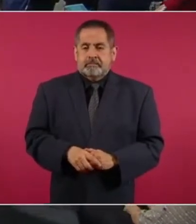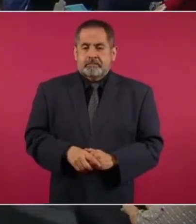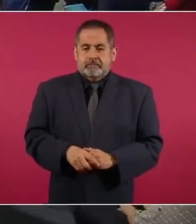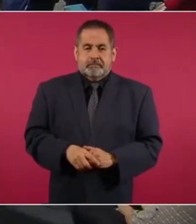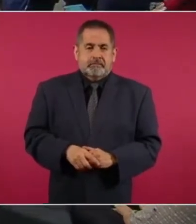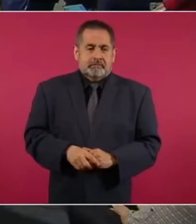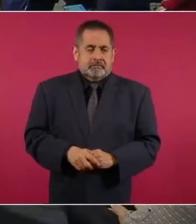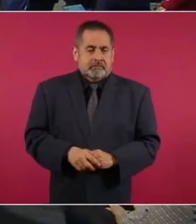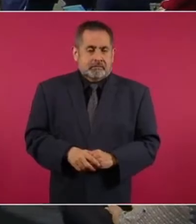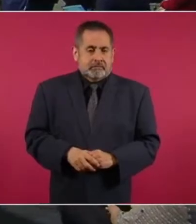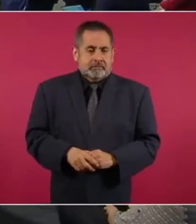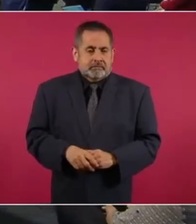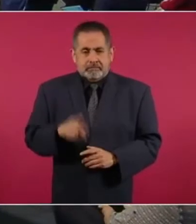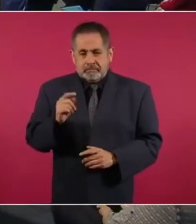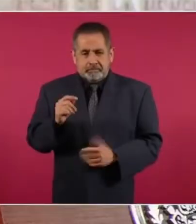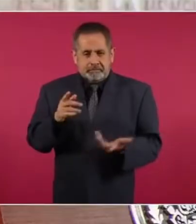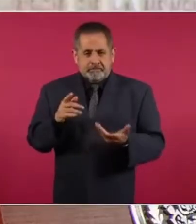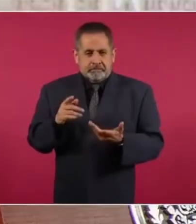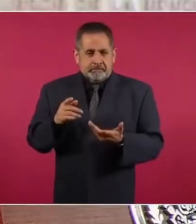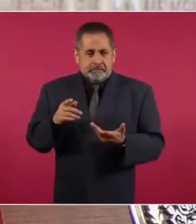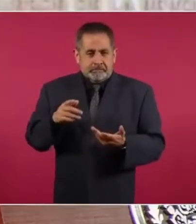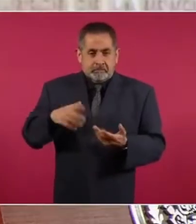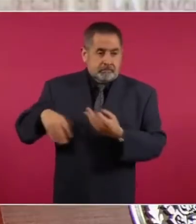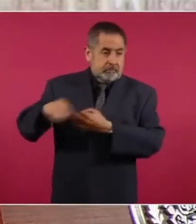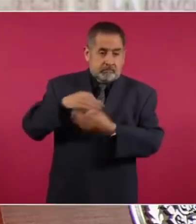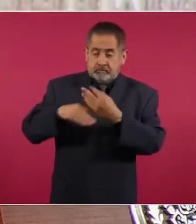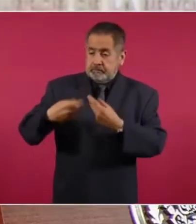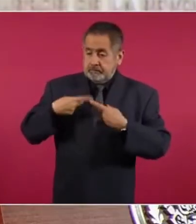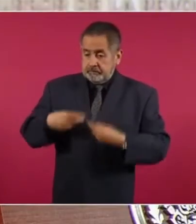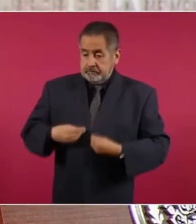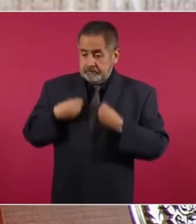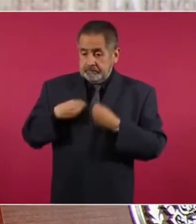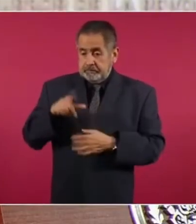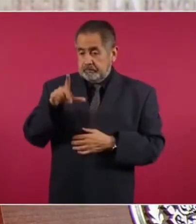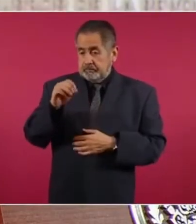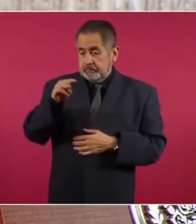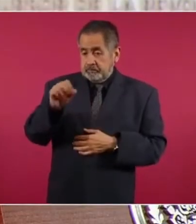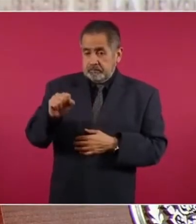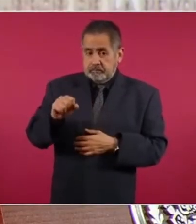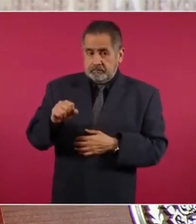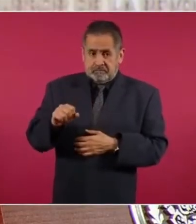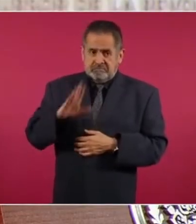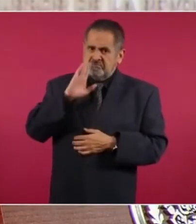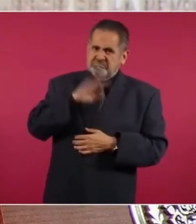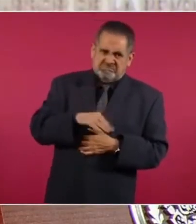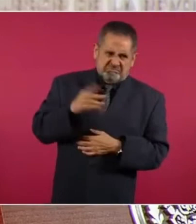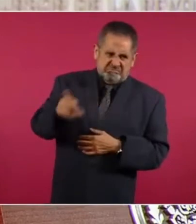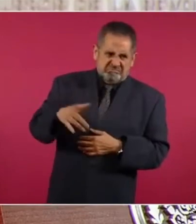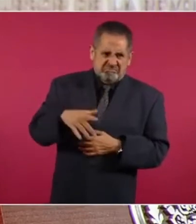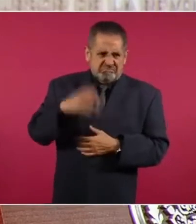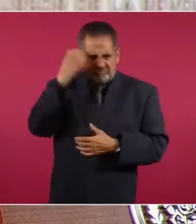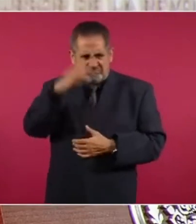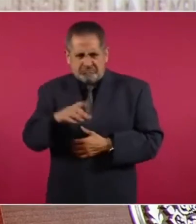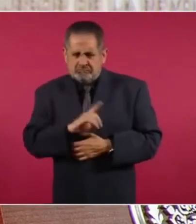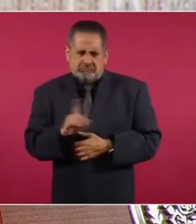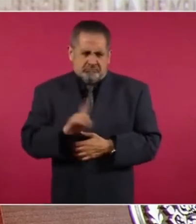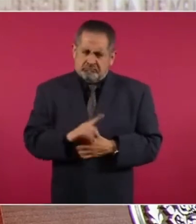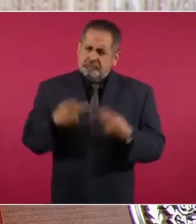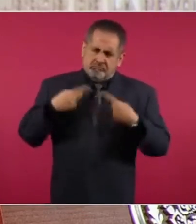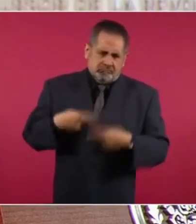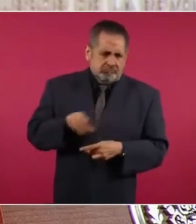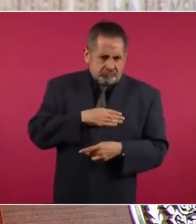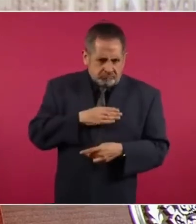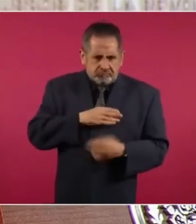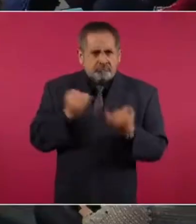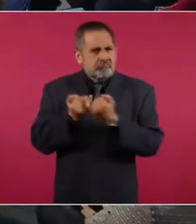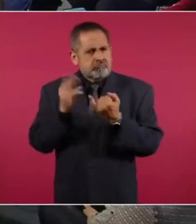Y no todos los que viven en Las Lomas son maleantes, ¿eh? Hay gente de bien, igual en Santa